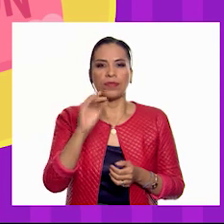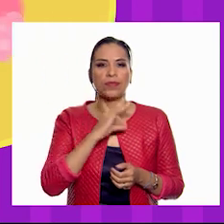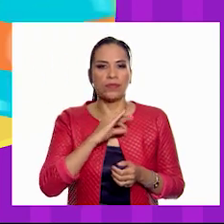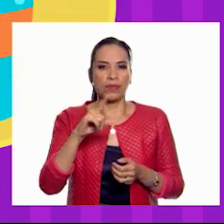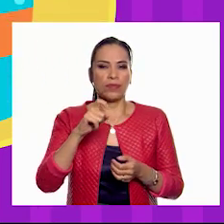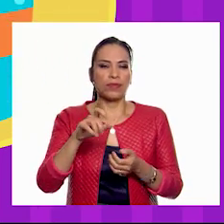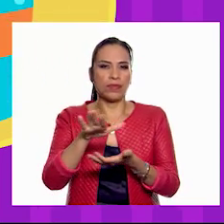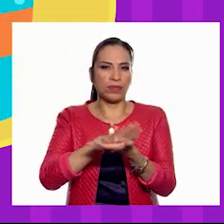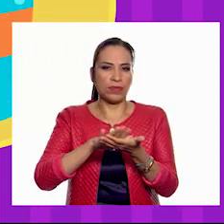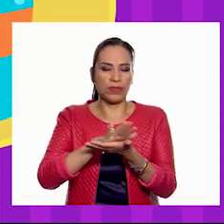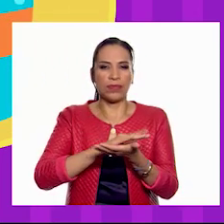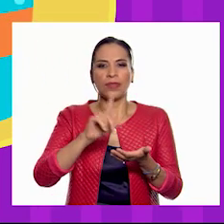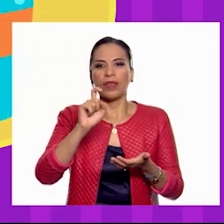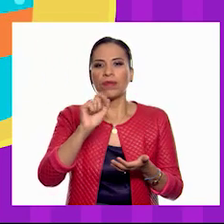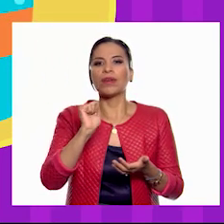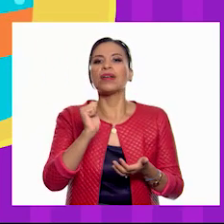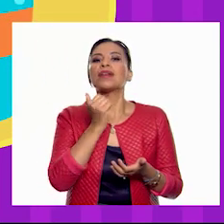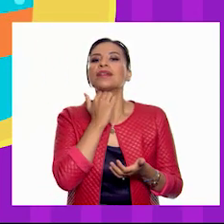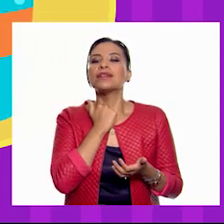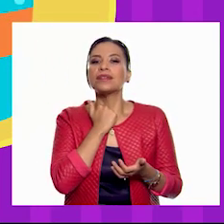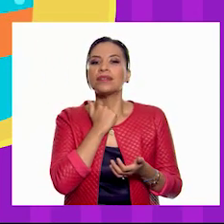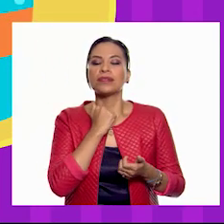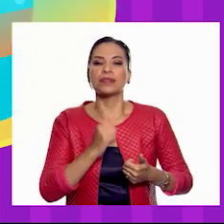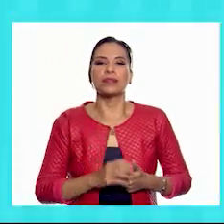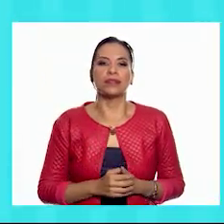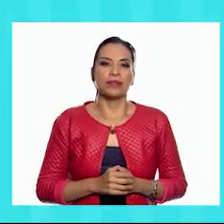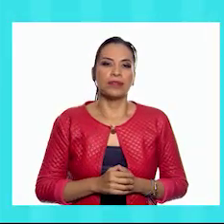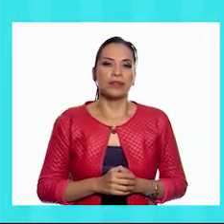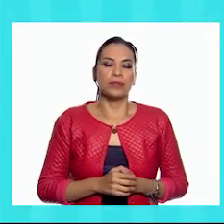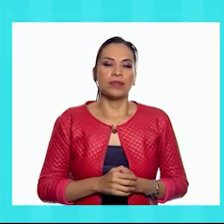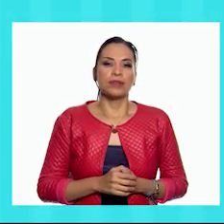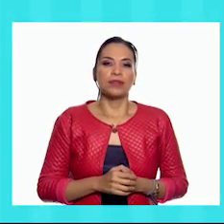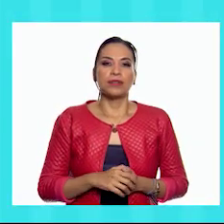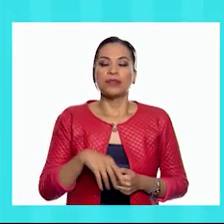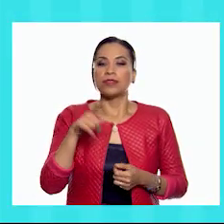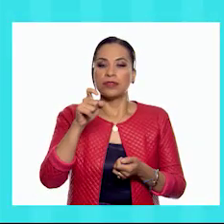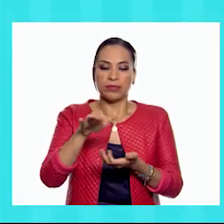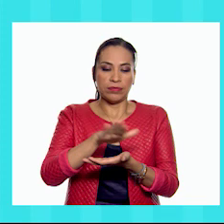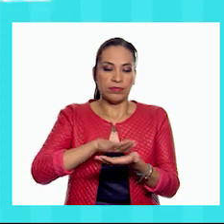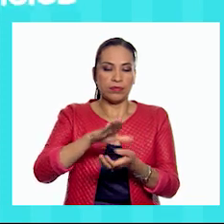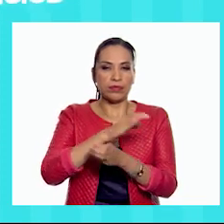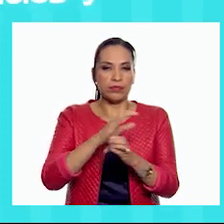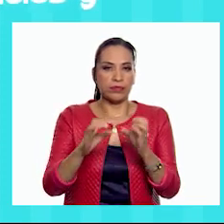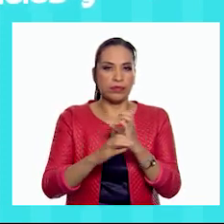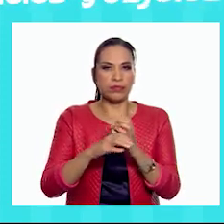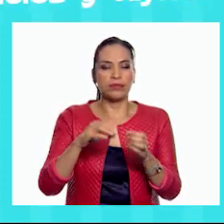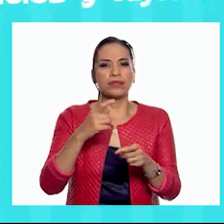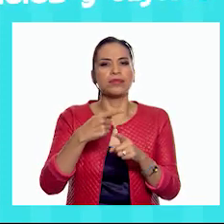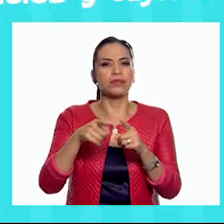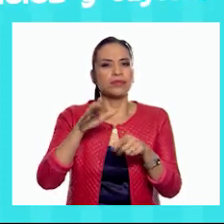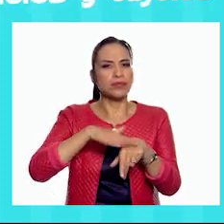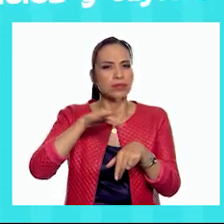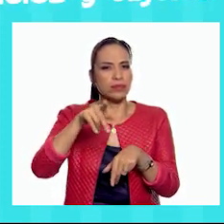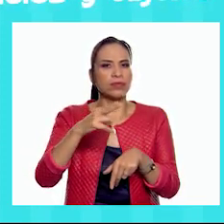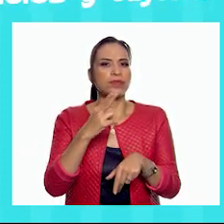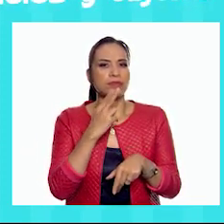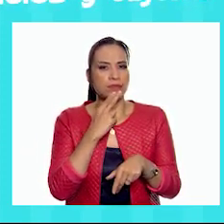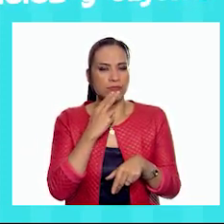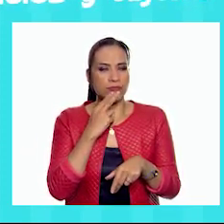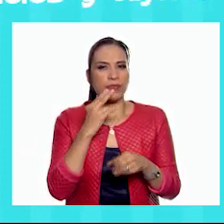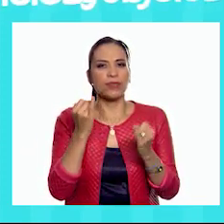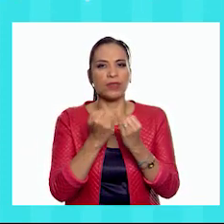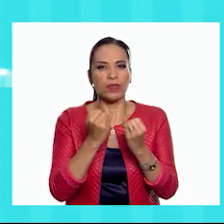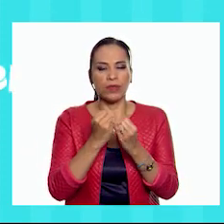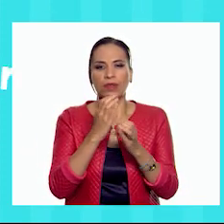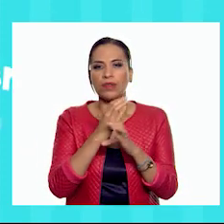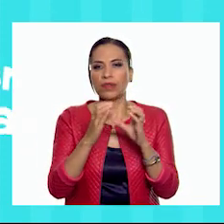o aplica desinfectante a base de agua y alcohol. Desinfecta las superficies de los objetos que más utilizas.